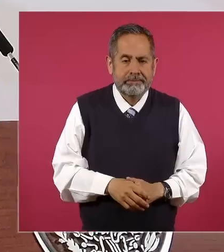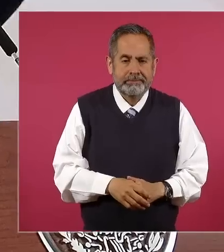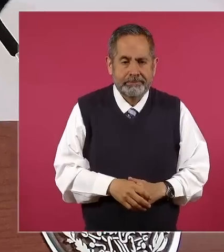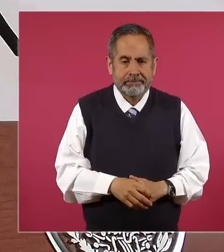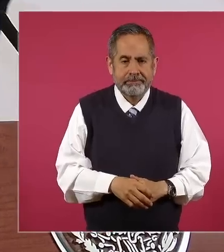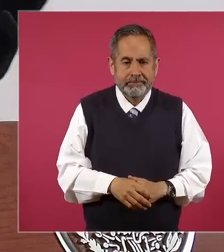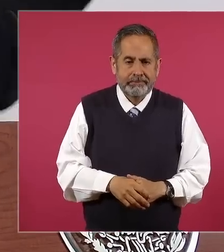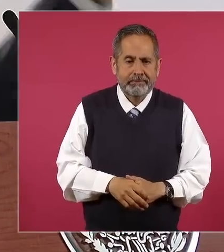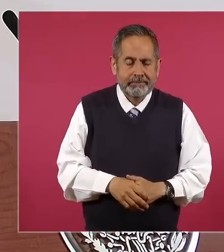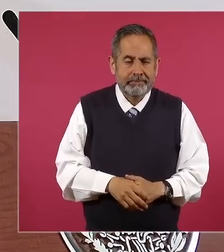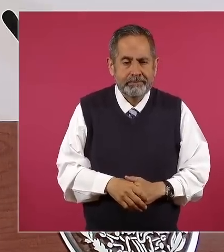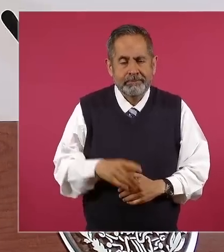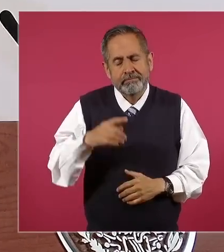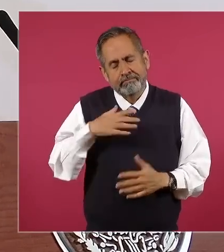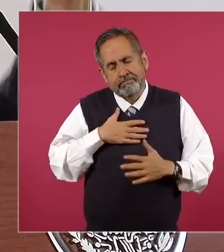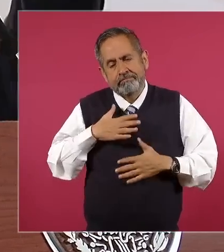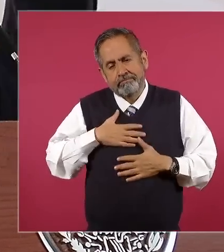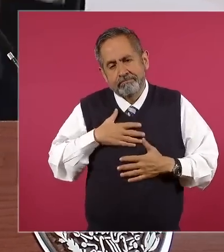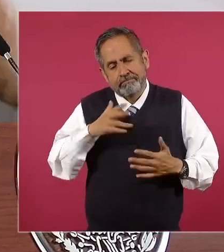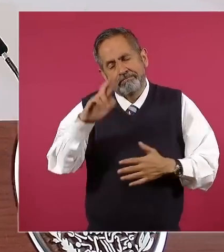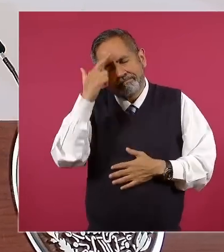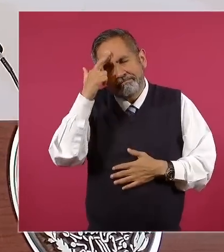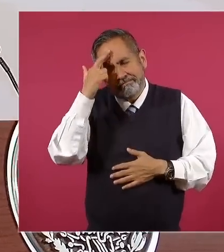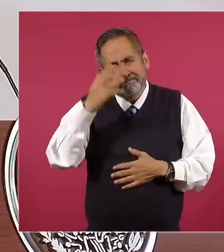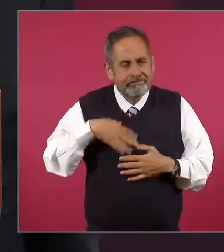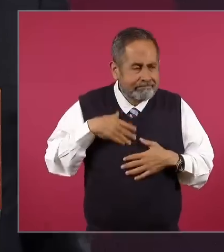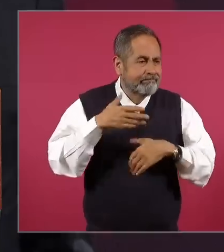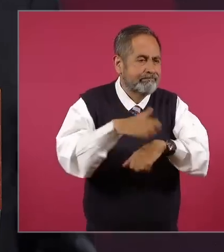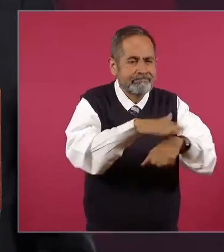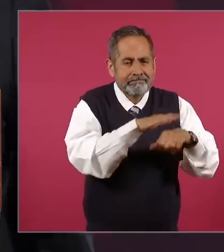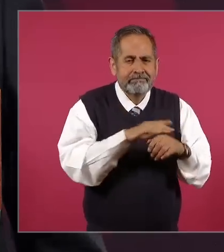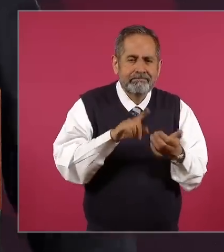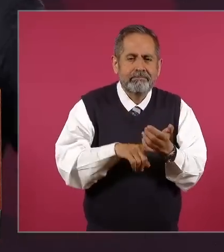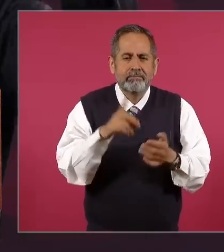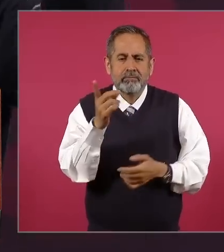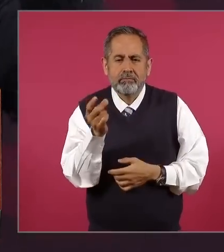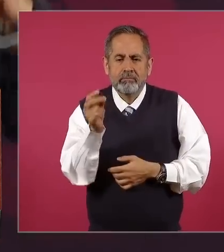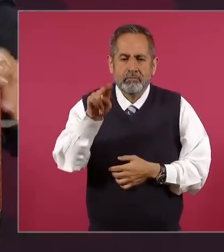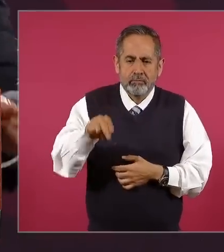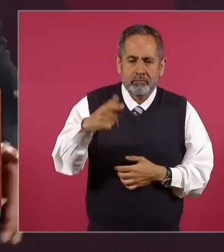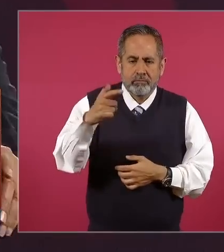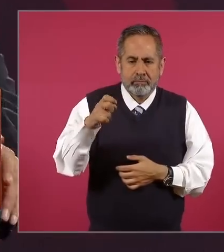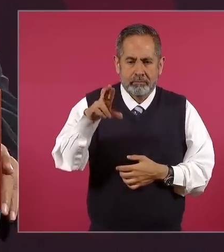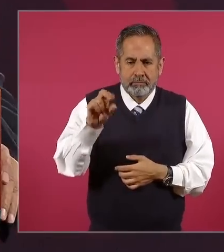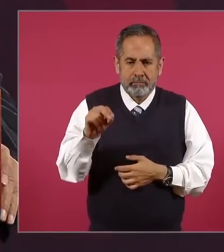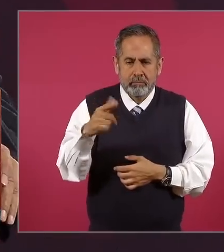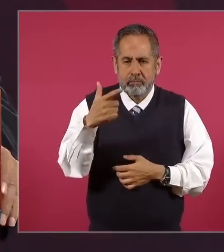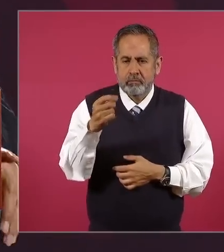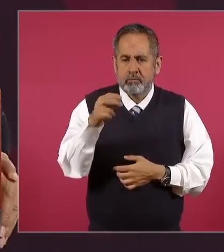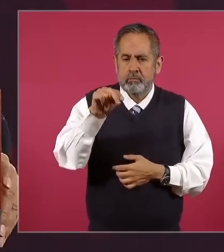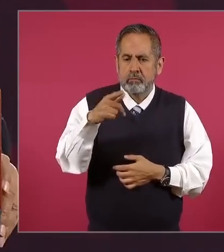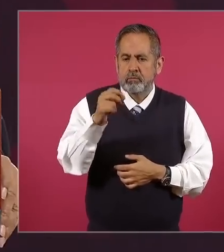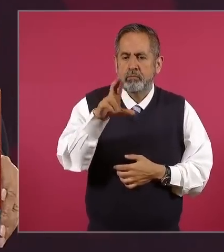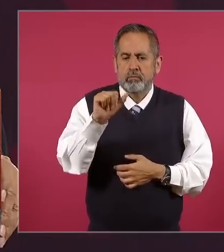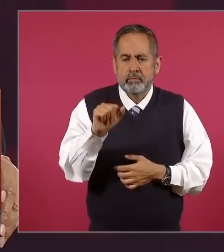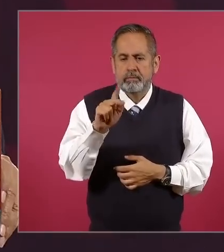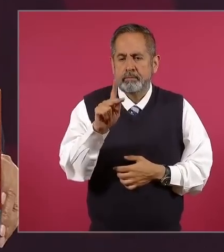yo le haría un llamado. Yo me acuerdo de don Genaro Góngora Pimentel, que